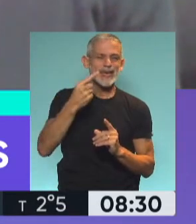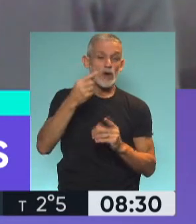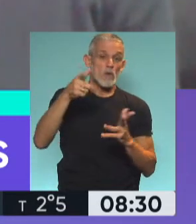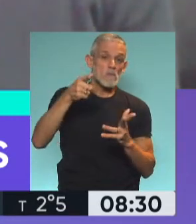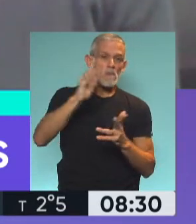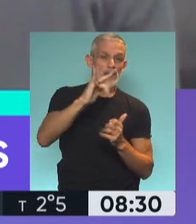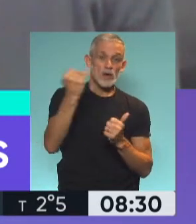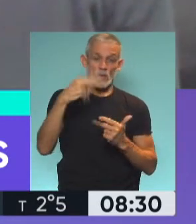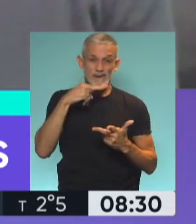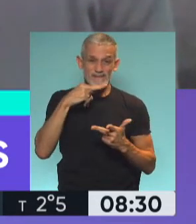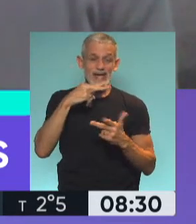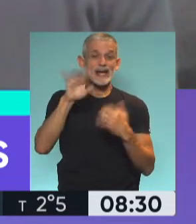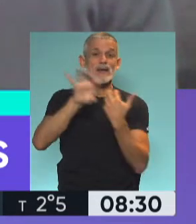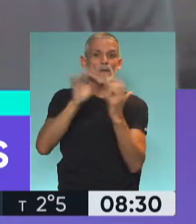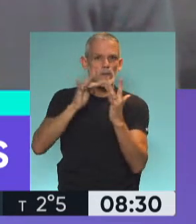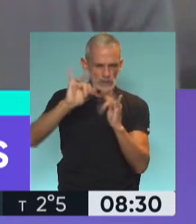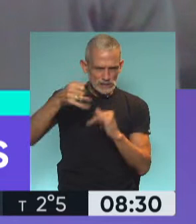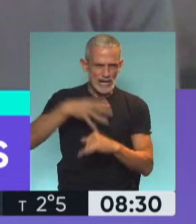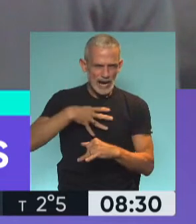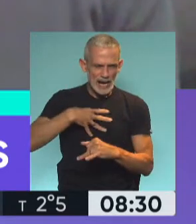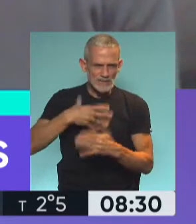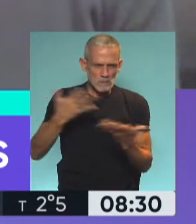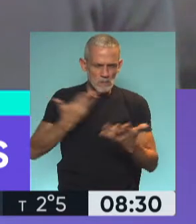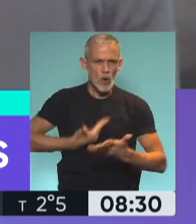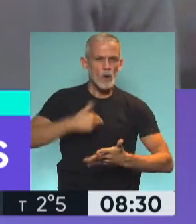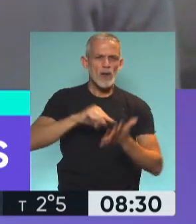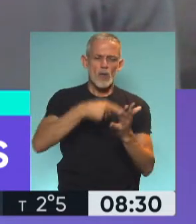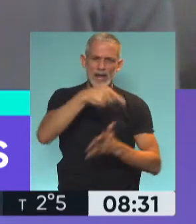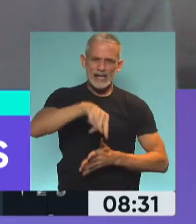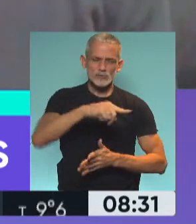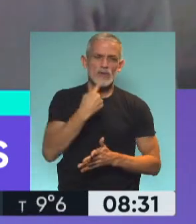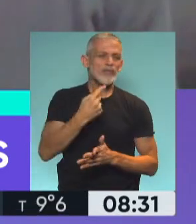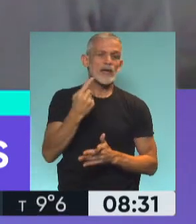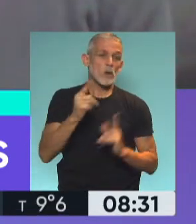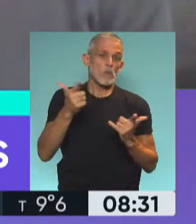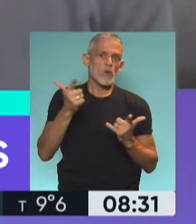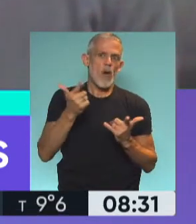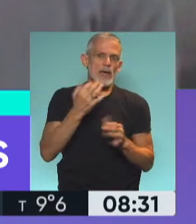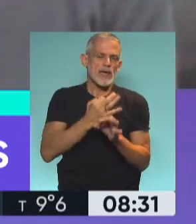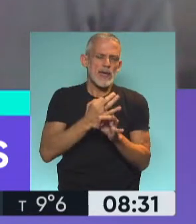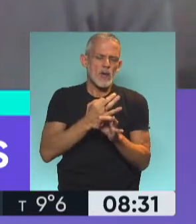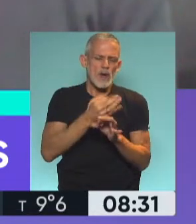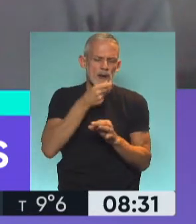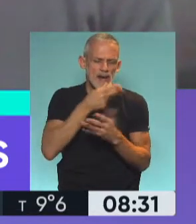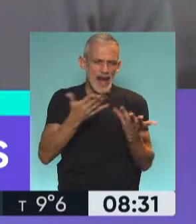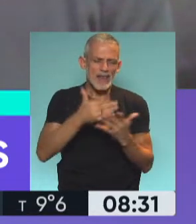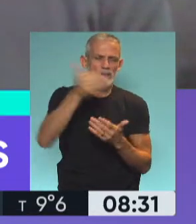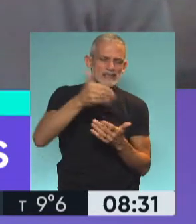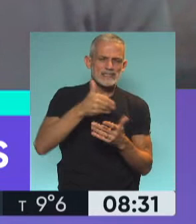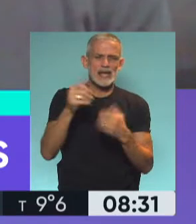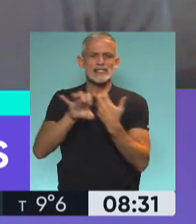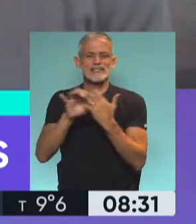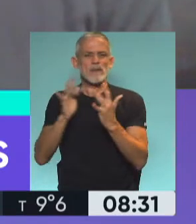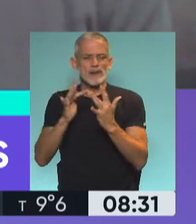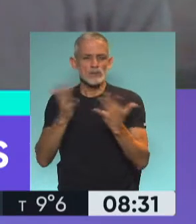van a dar clases virtuales, pese a que desde el gobierno de la ciudad se advirtió que no habrá clases en ninguna modalidad, ni presenciales ni